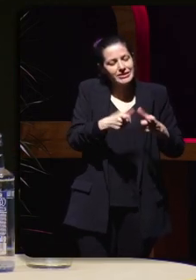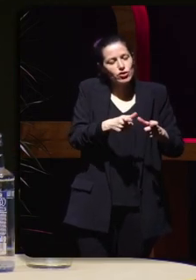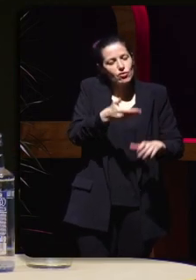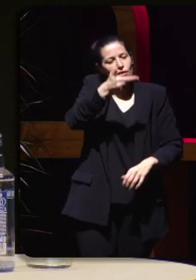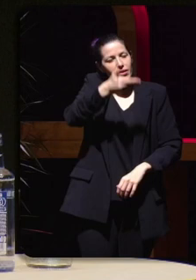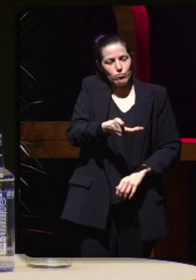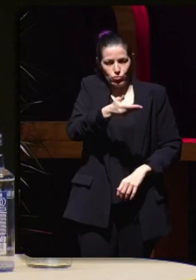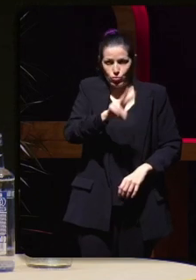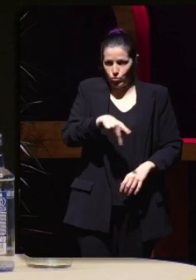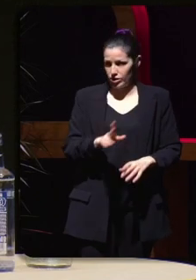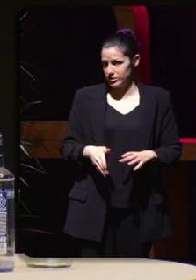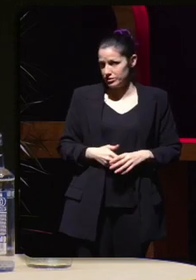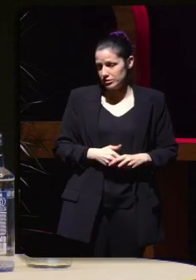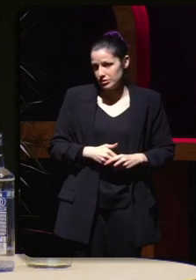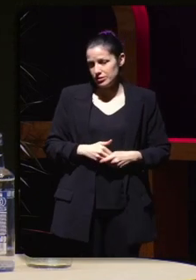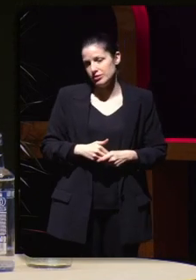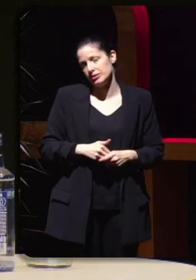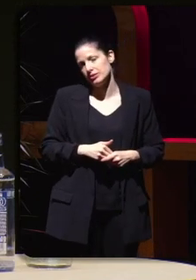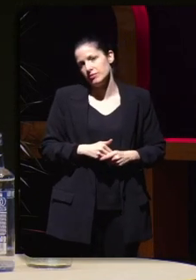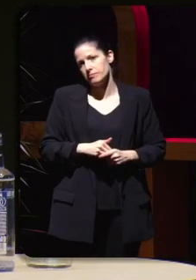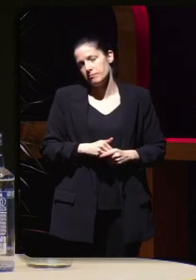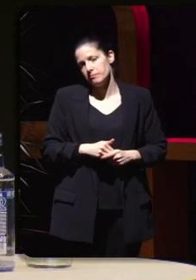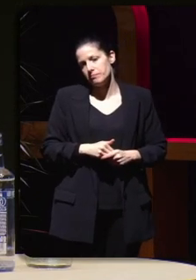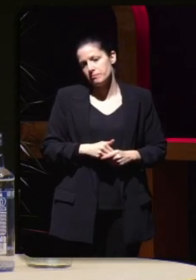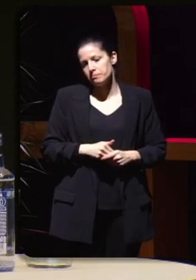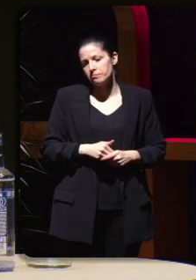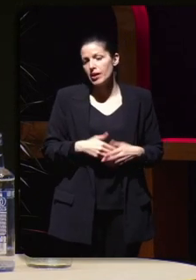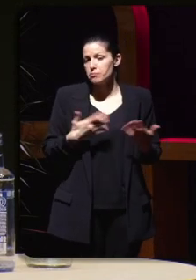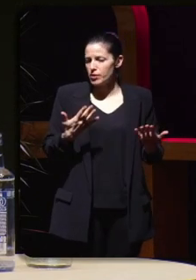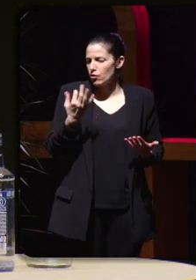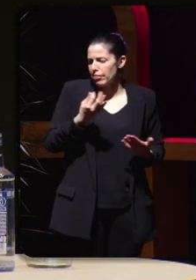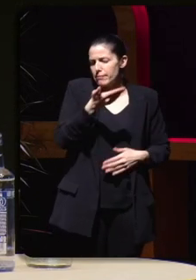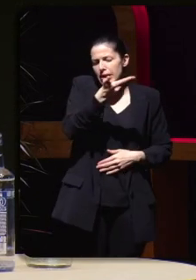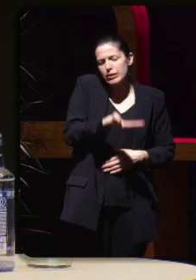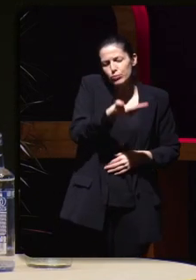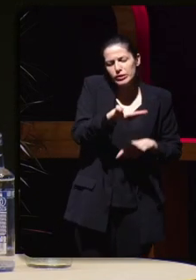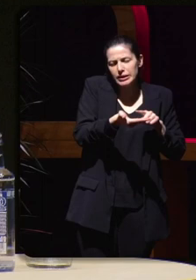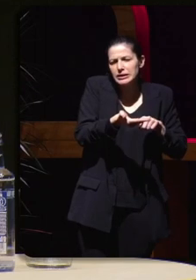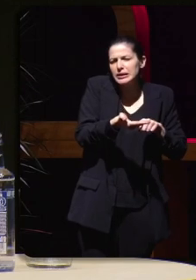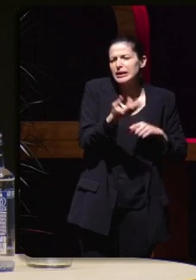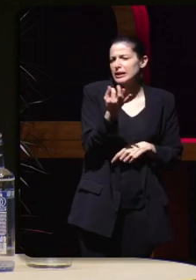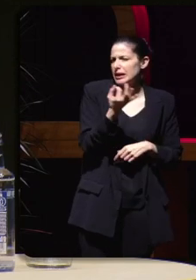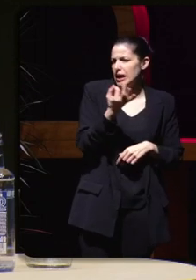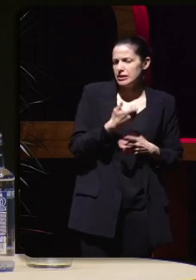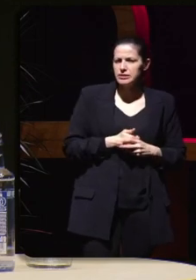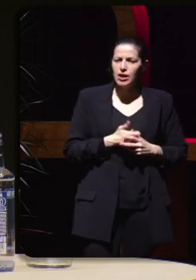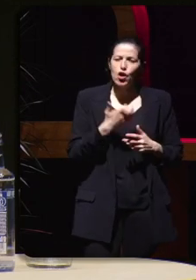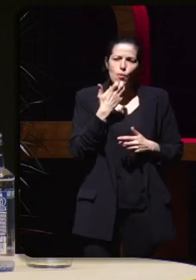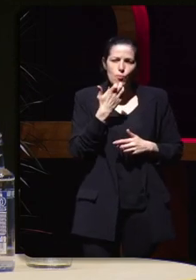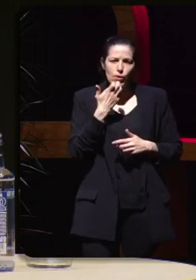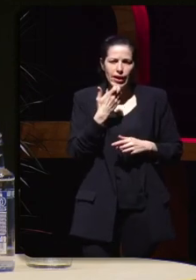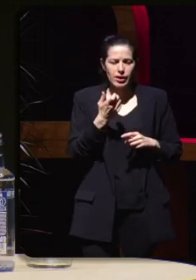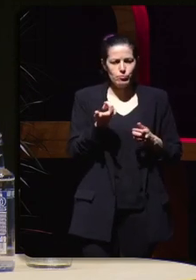por un lado tendríamos que ver dónde está la relevancia cuando telenovelas como cristal